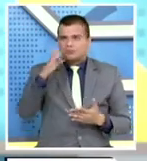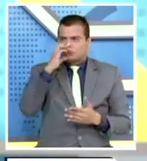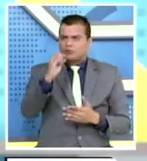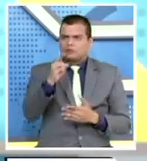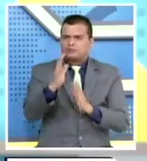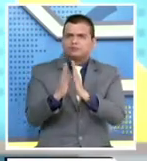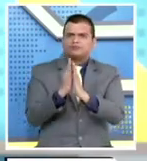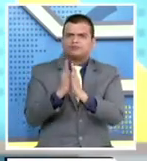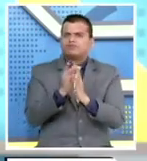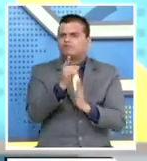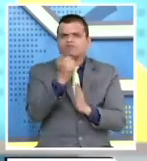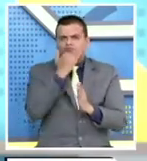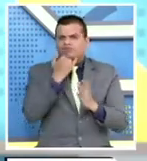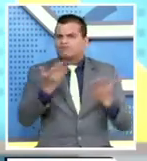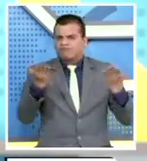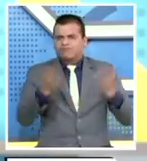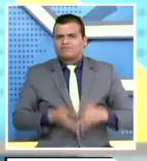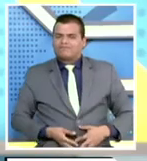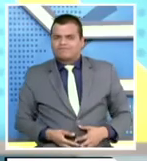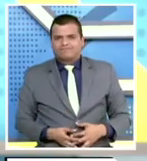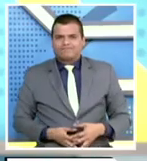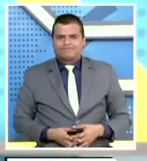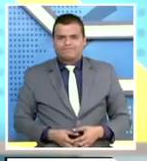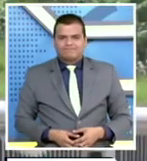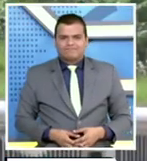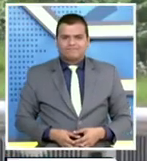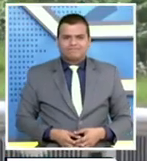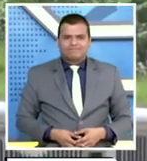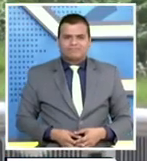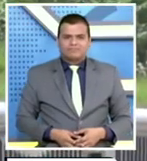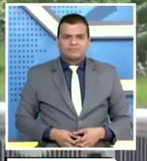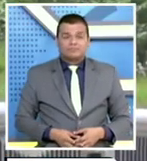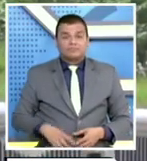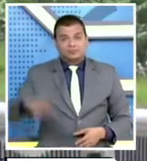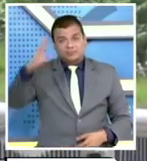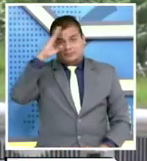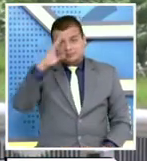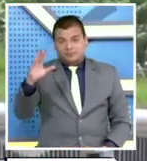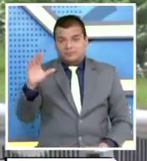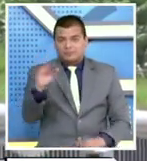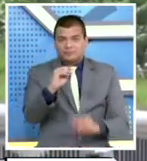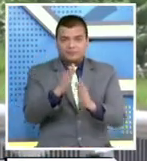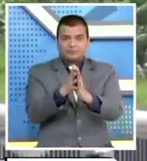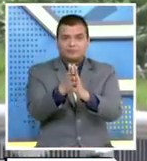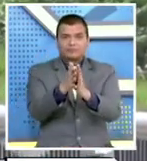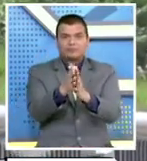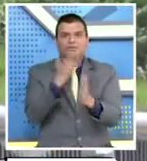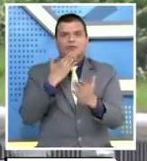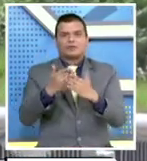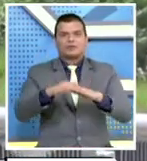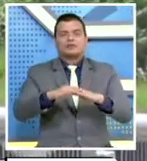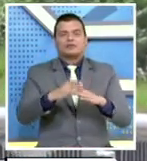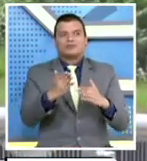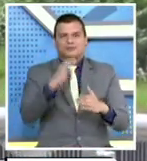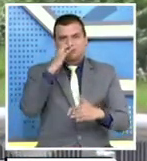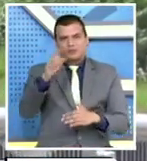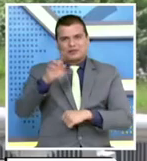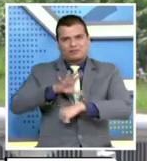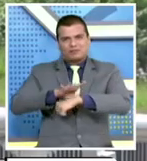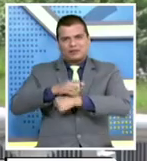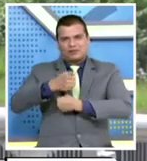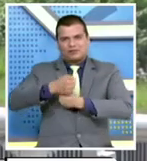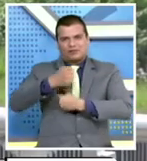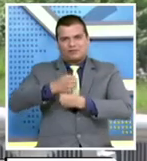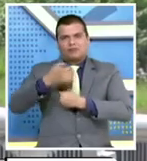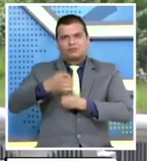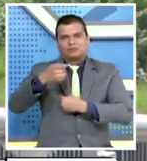buenas tardes y cuéntenos de qué se trata esta historia. Hola, ¿qué tal? Buenas tardes, así es. Pues mire, se trata de la historia de un médico